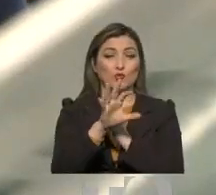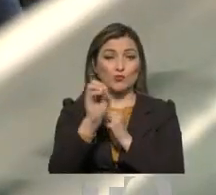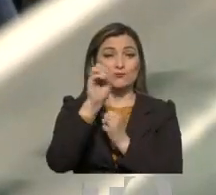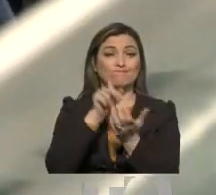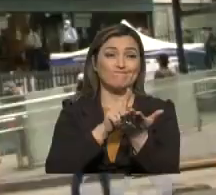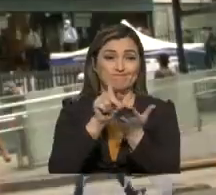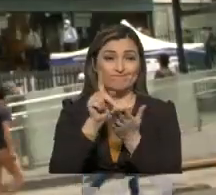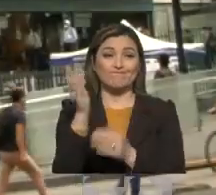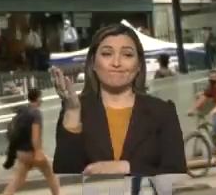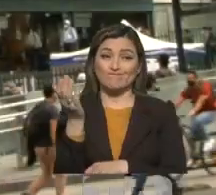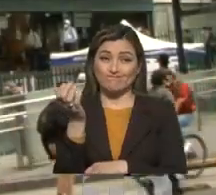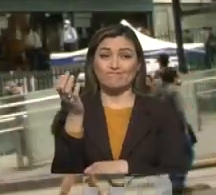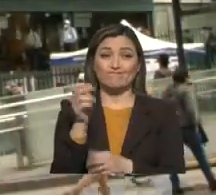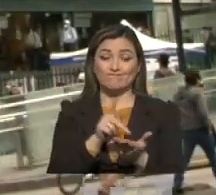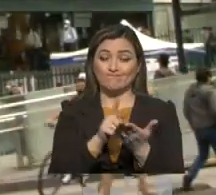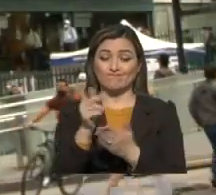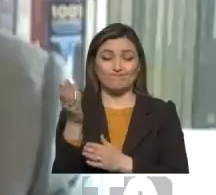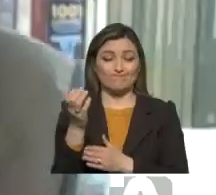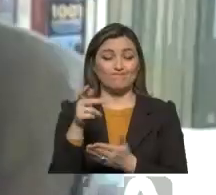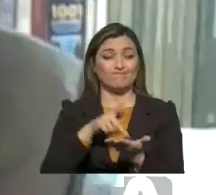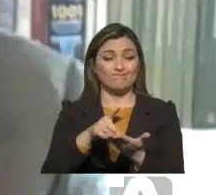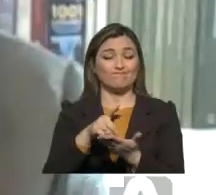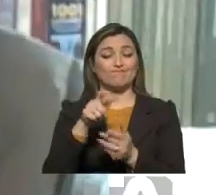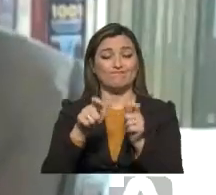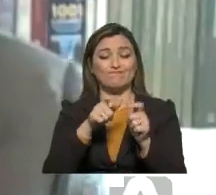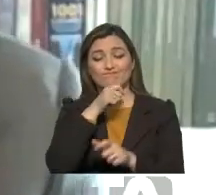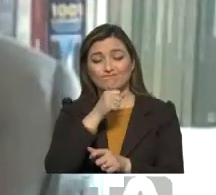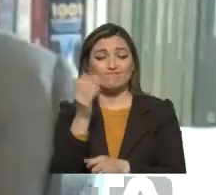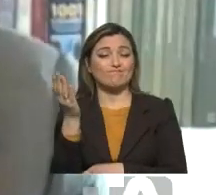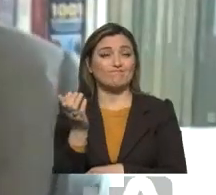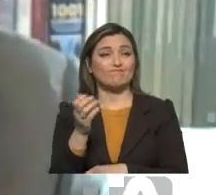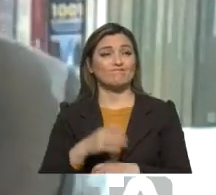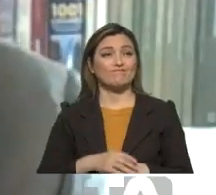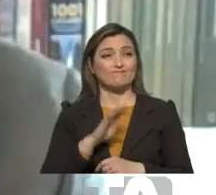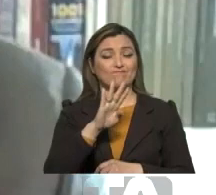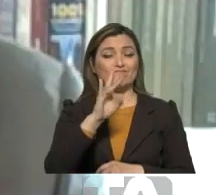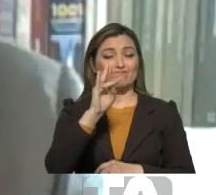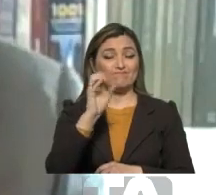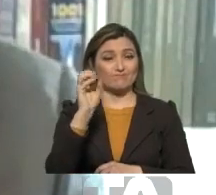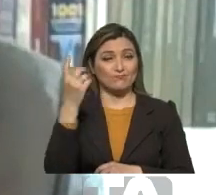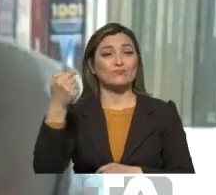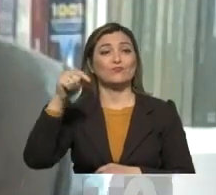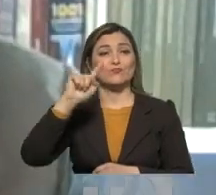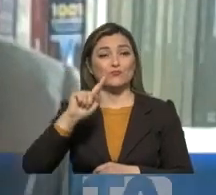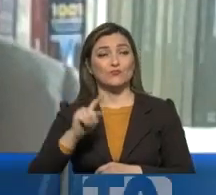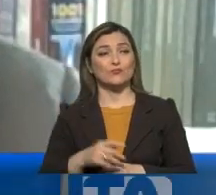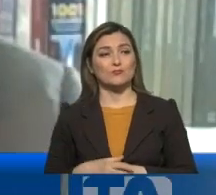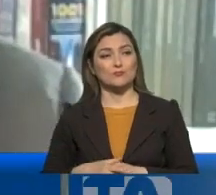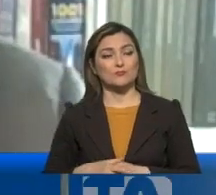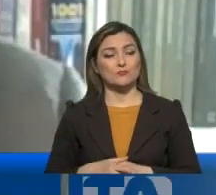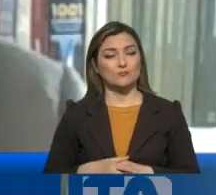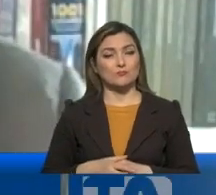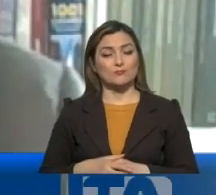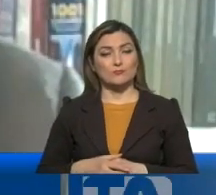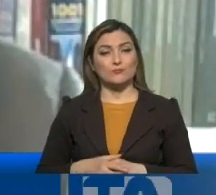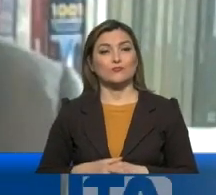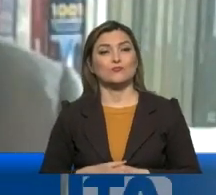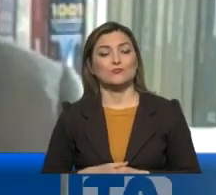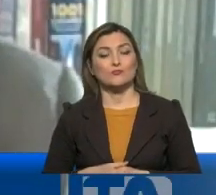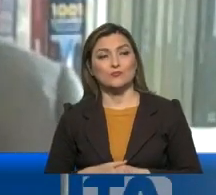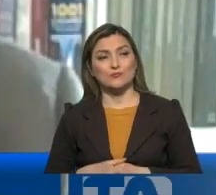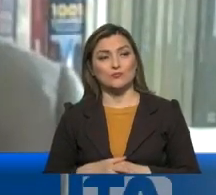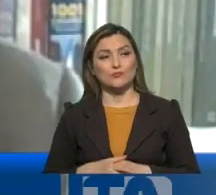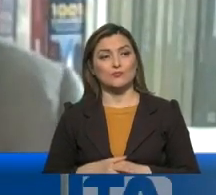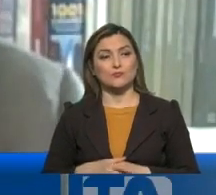de lo que requiere el rol de pensiones del ies porque de los 4 mil 62 de dólares que le comento que es el rubro de